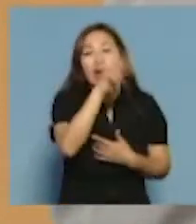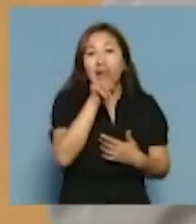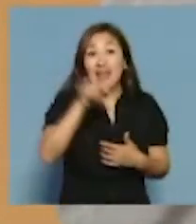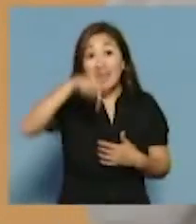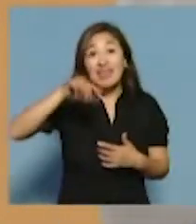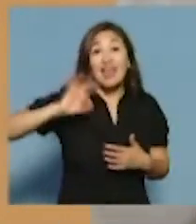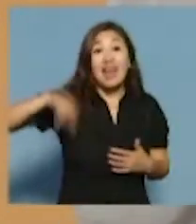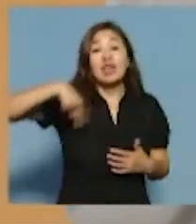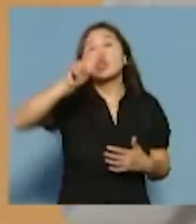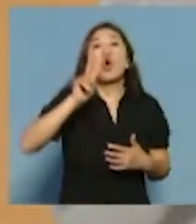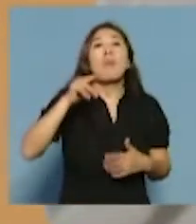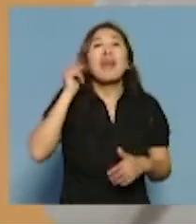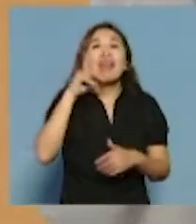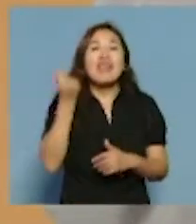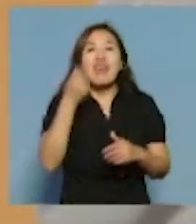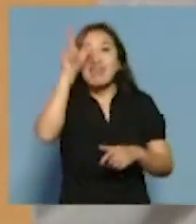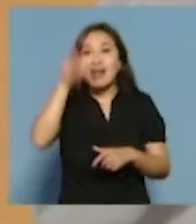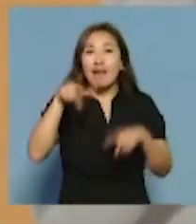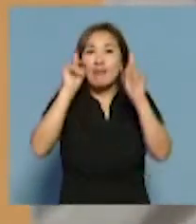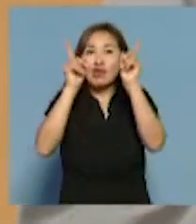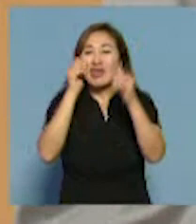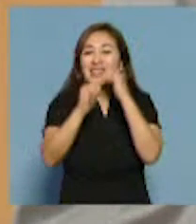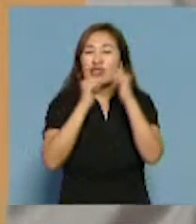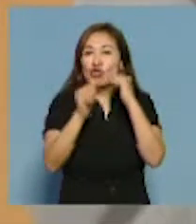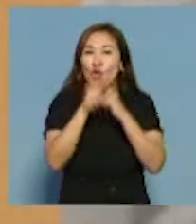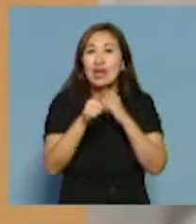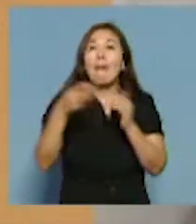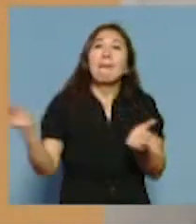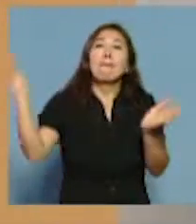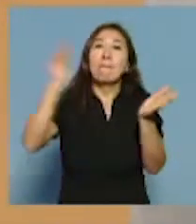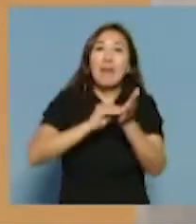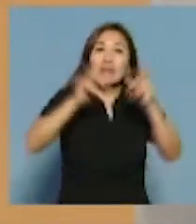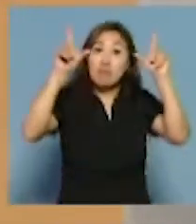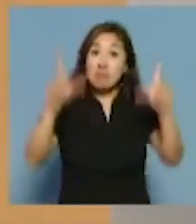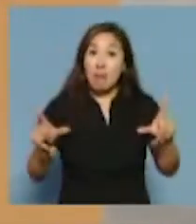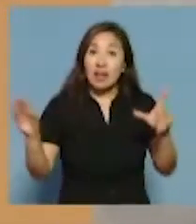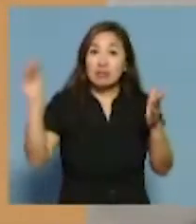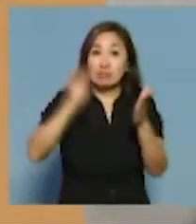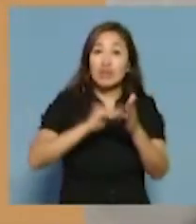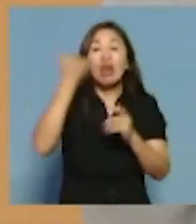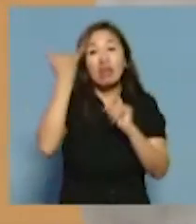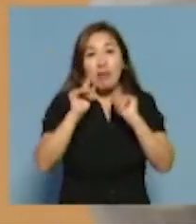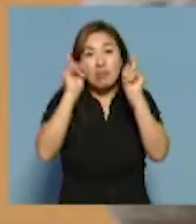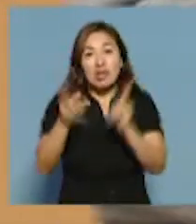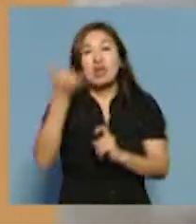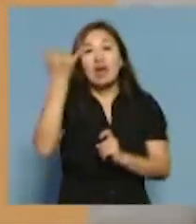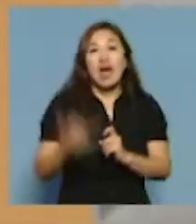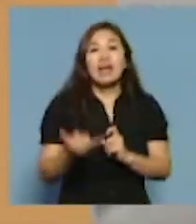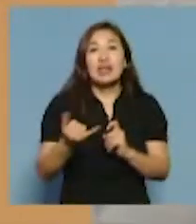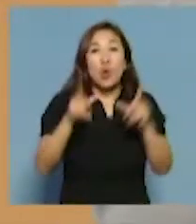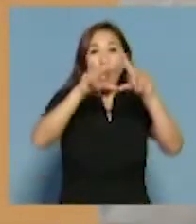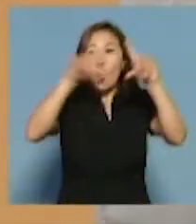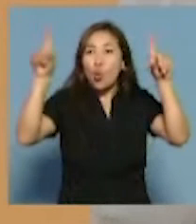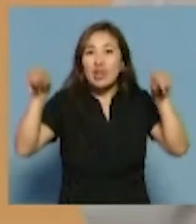este año para el día del historiador precisamente le agregamos mapas una sección de un calendario